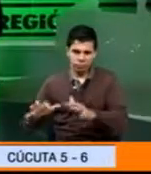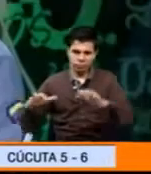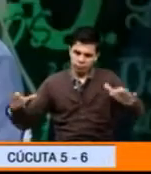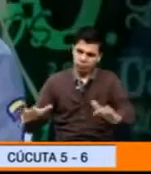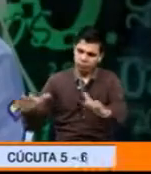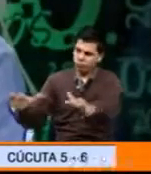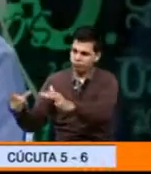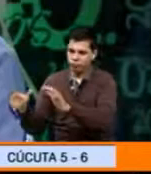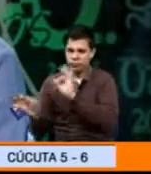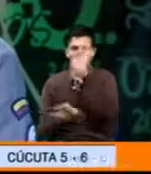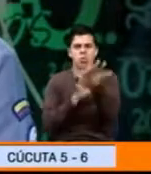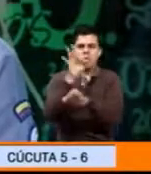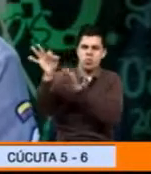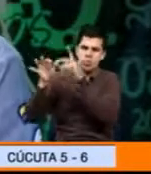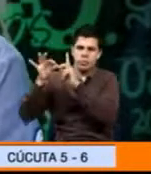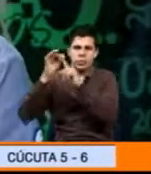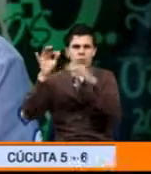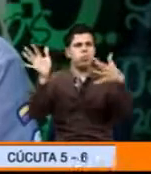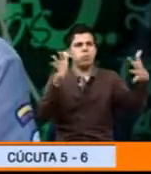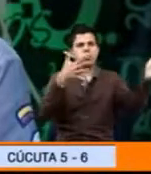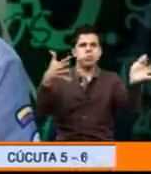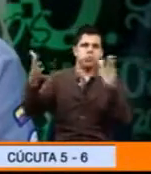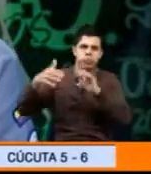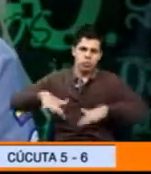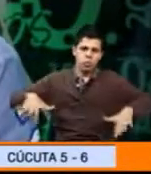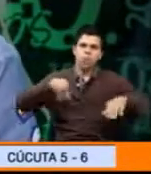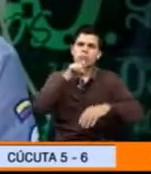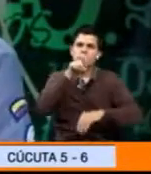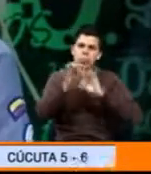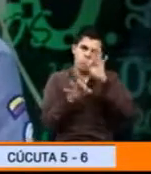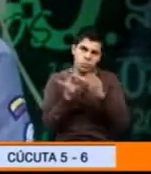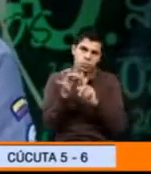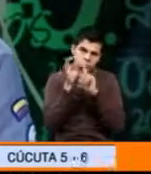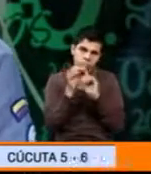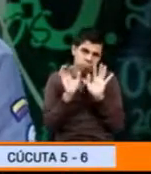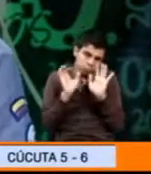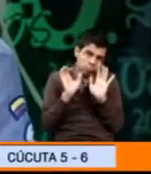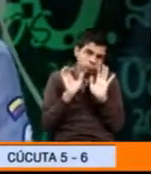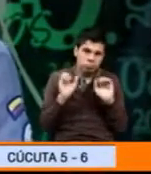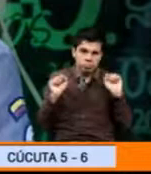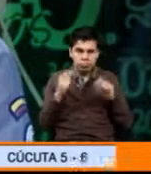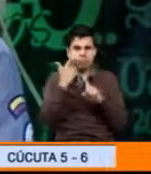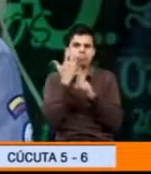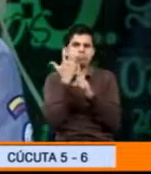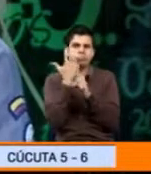pueda ayudarnos a regular el tema del clima en Bucaramanga y en el área metropolitana. Pues claro que sí, hay que el